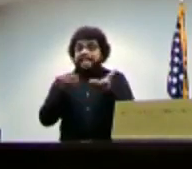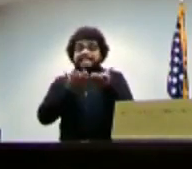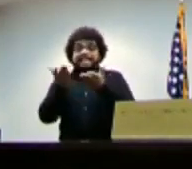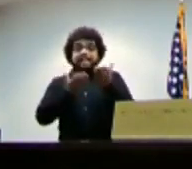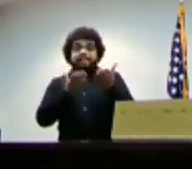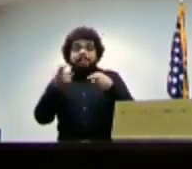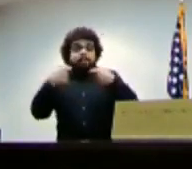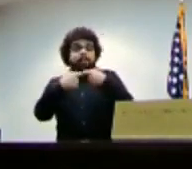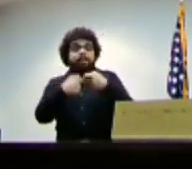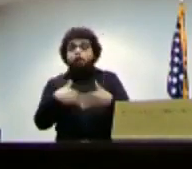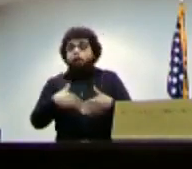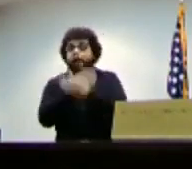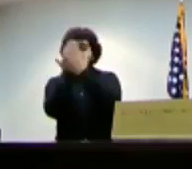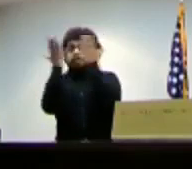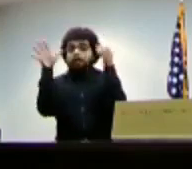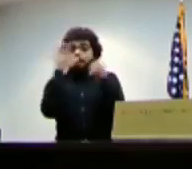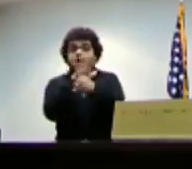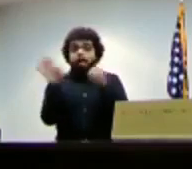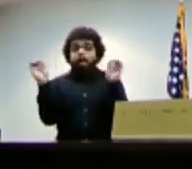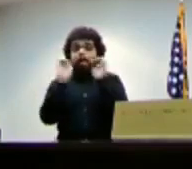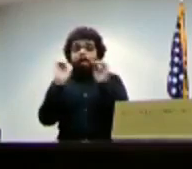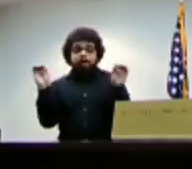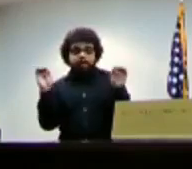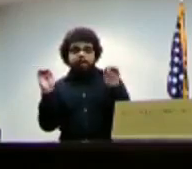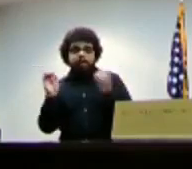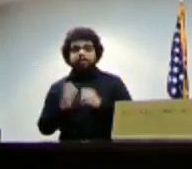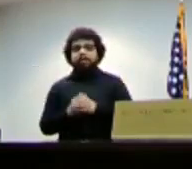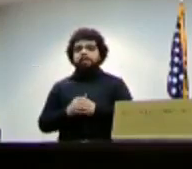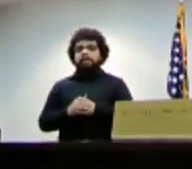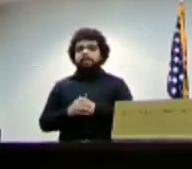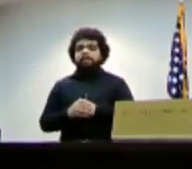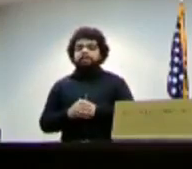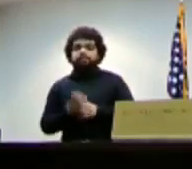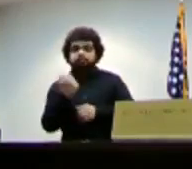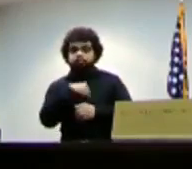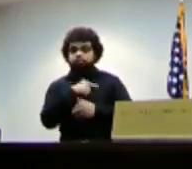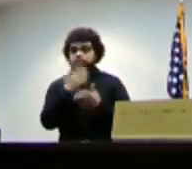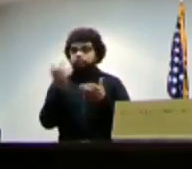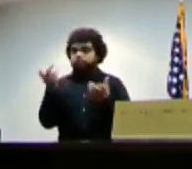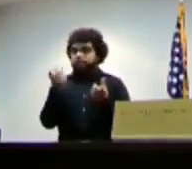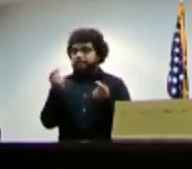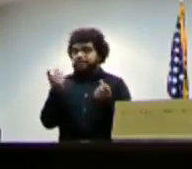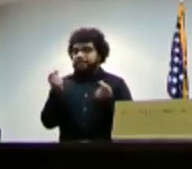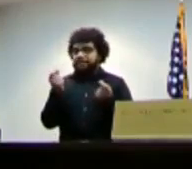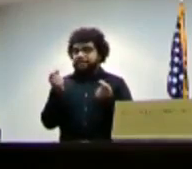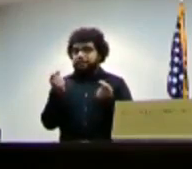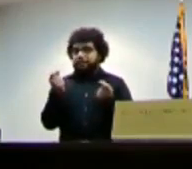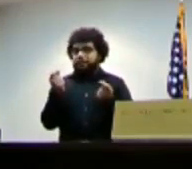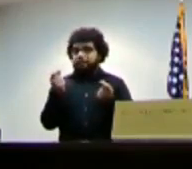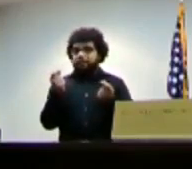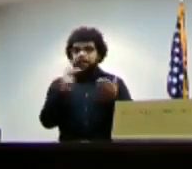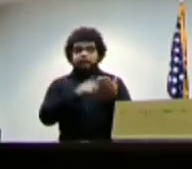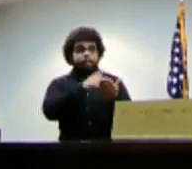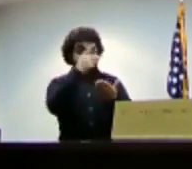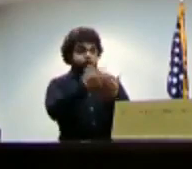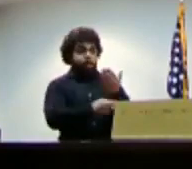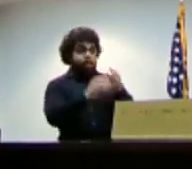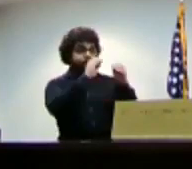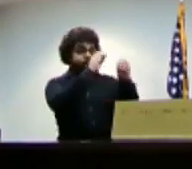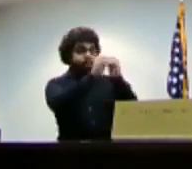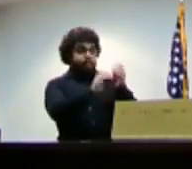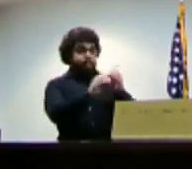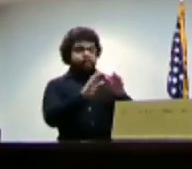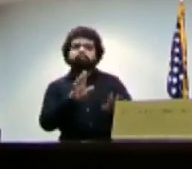demanda. En ese momento nosotros tuvimos que echarle un lado, ¿verdad? El programa de mantenimiento de